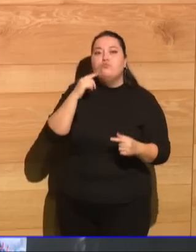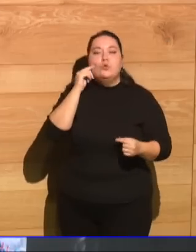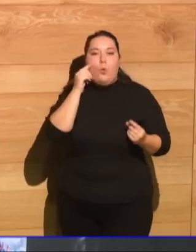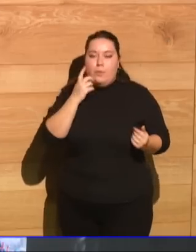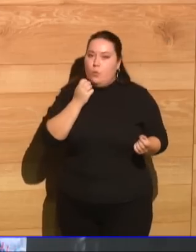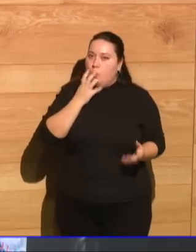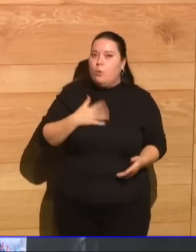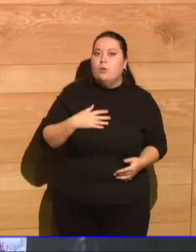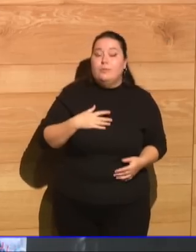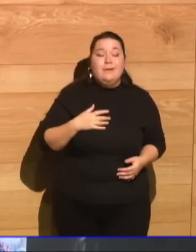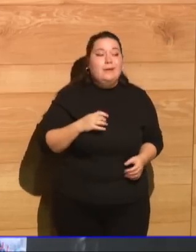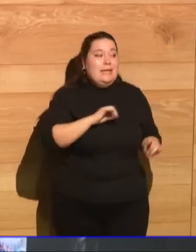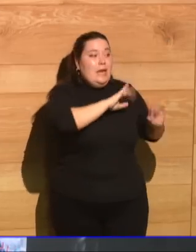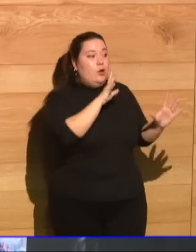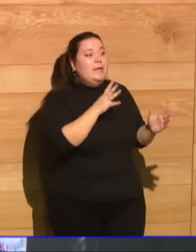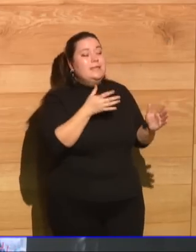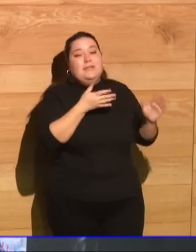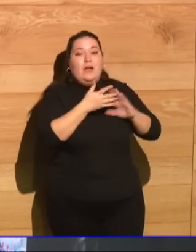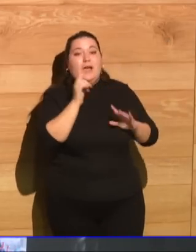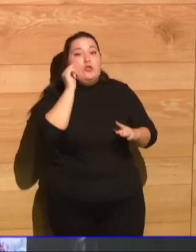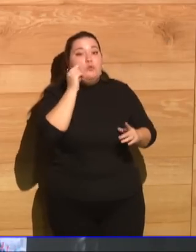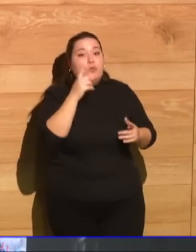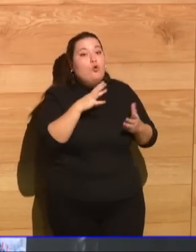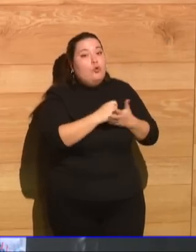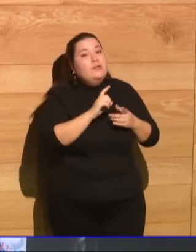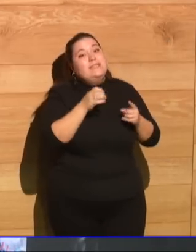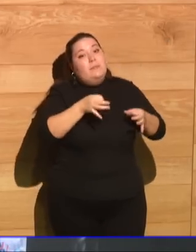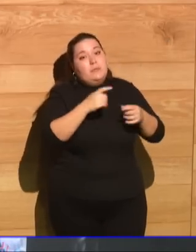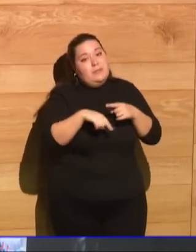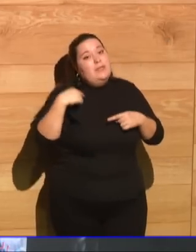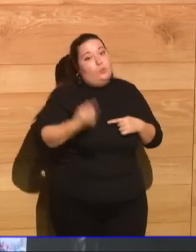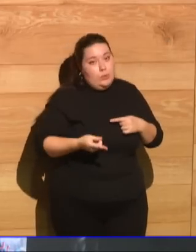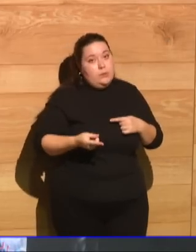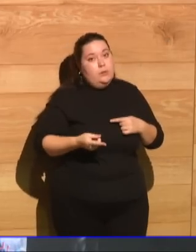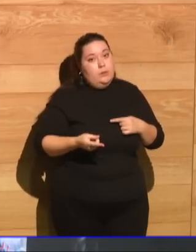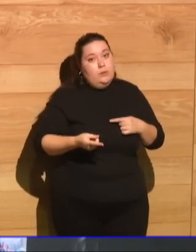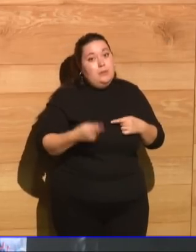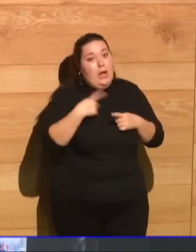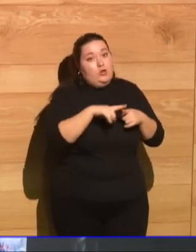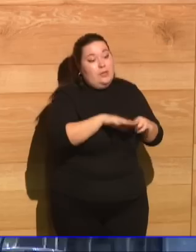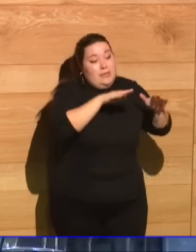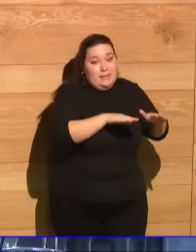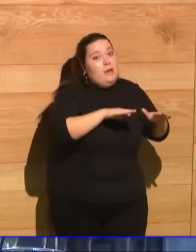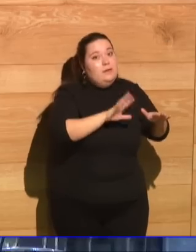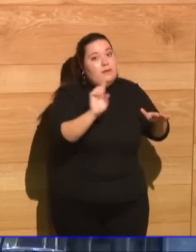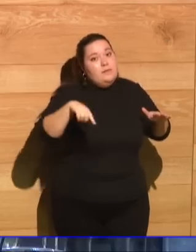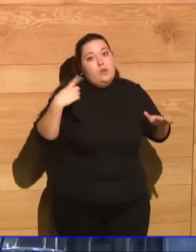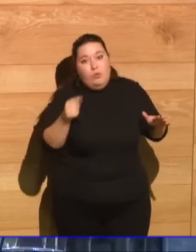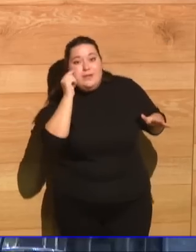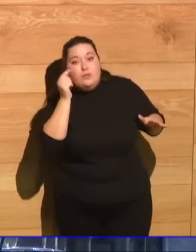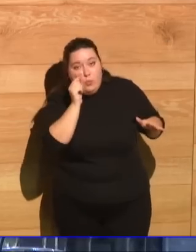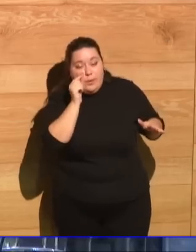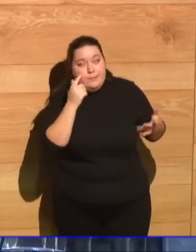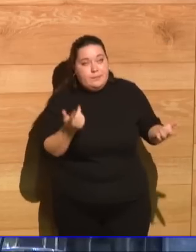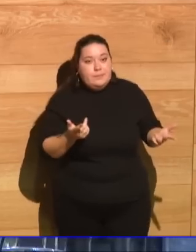son a posteriori, Juan. Las cosas primero están y luego se descubren. A posteriori